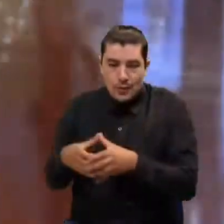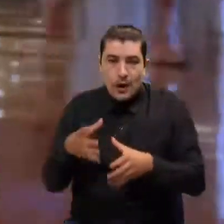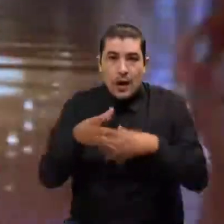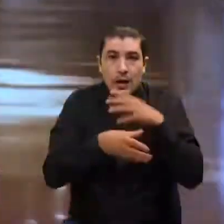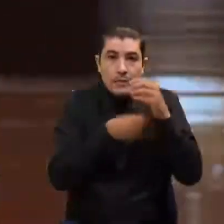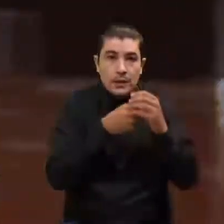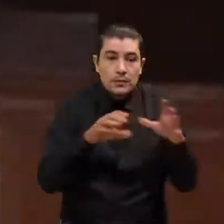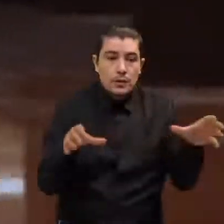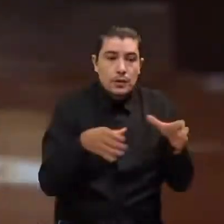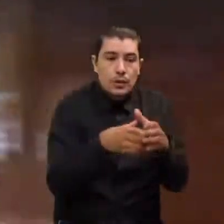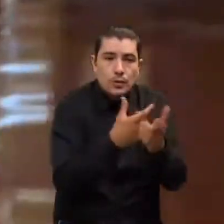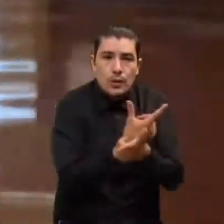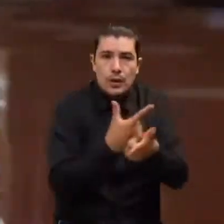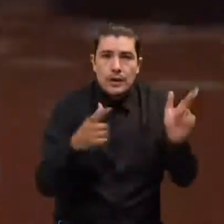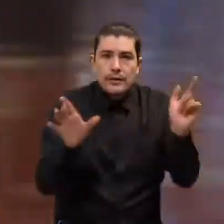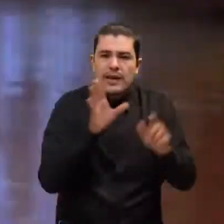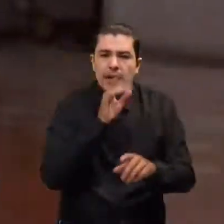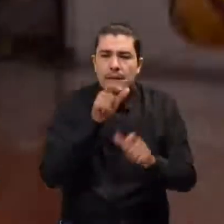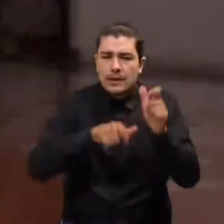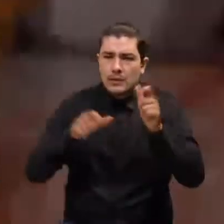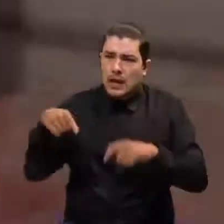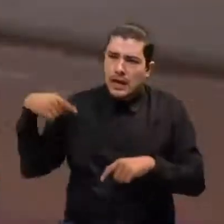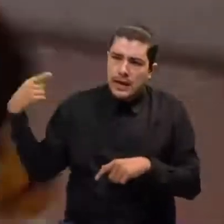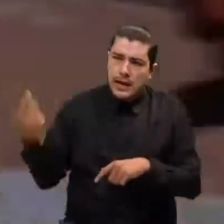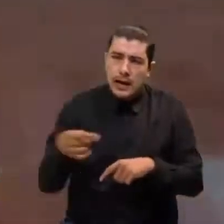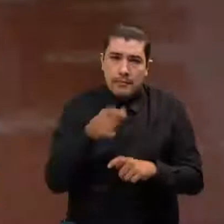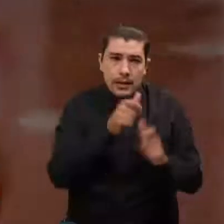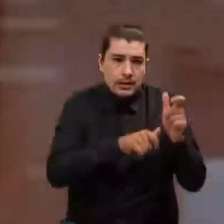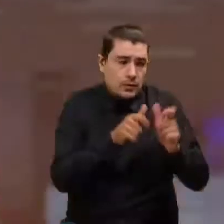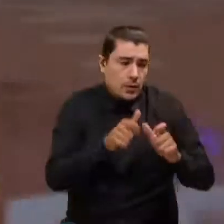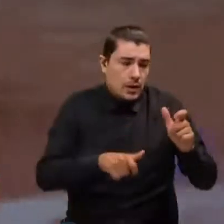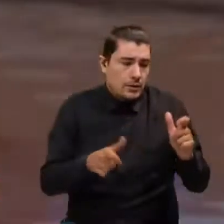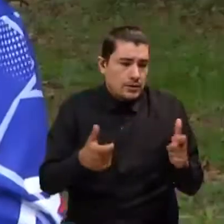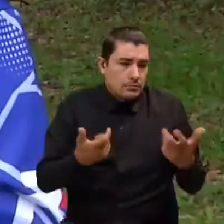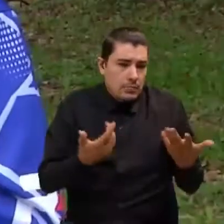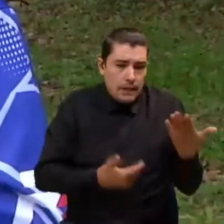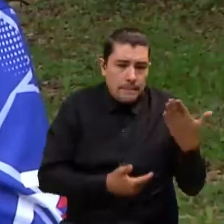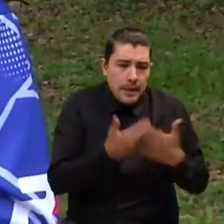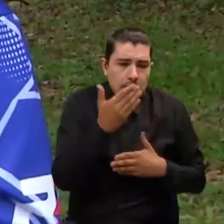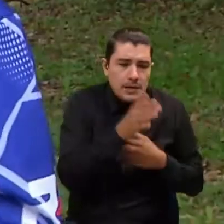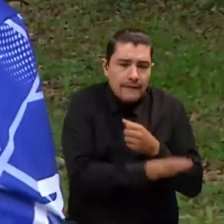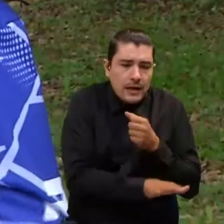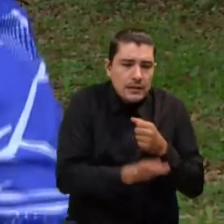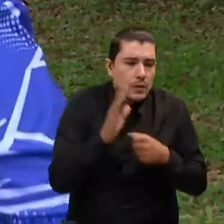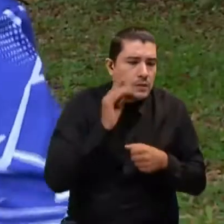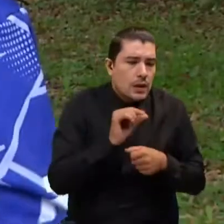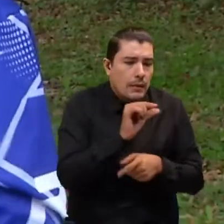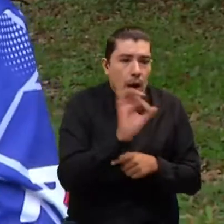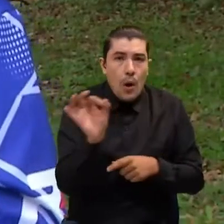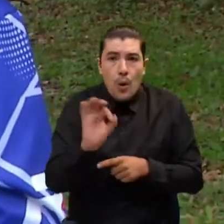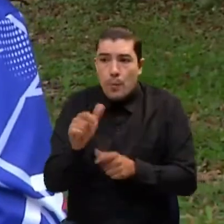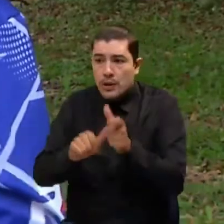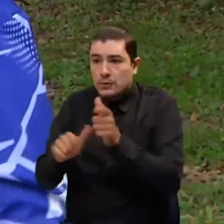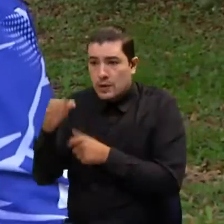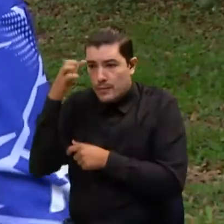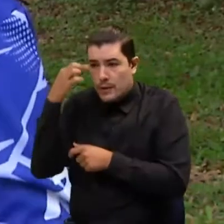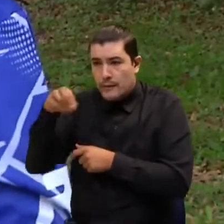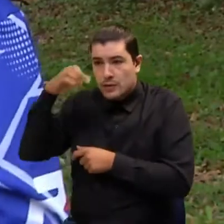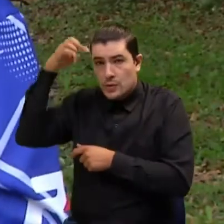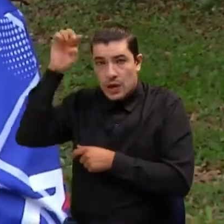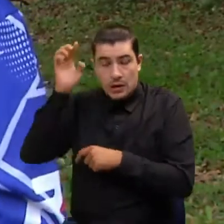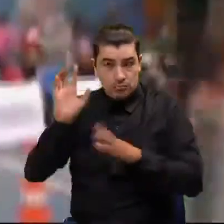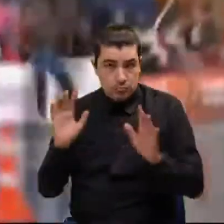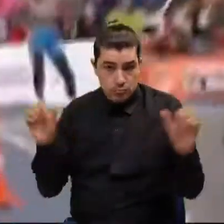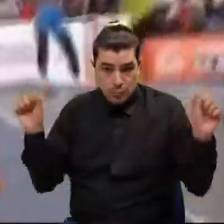libre que es donde pueden participar absolutamente desde personas que apenas están iniciando en el baloncesto hasta ya ser cercanos a los